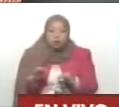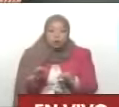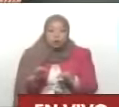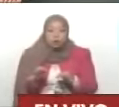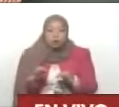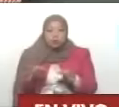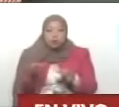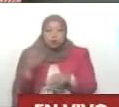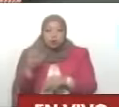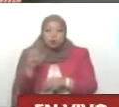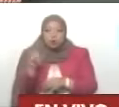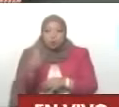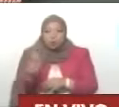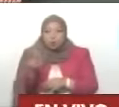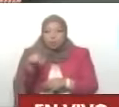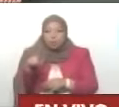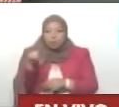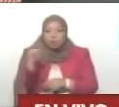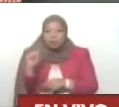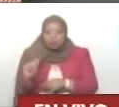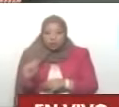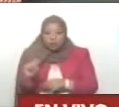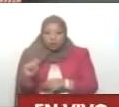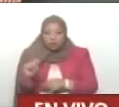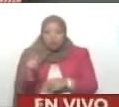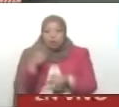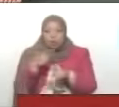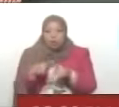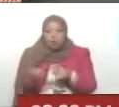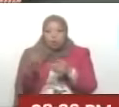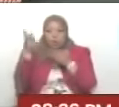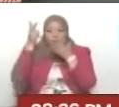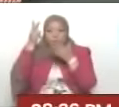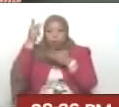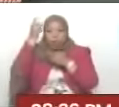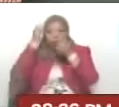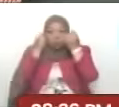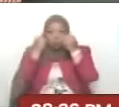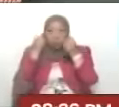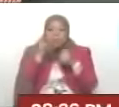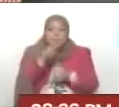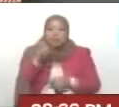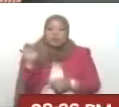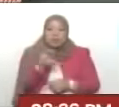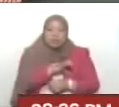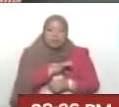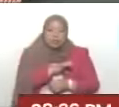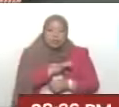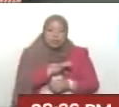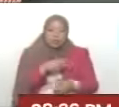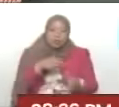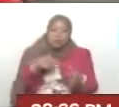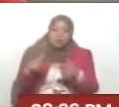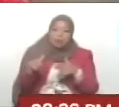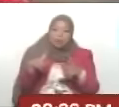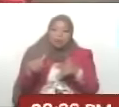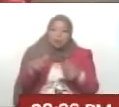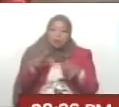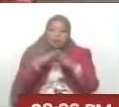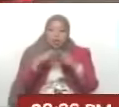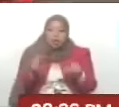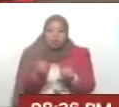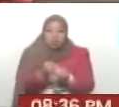La UPB, los Tupamaros, atención, gran pueblo patriótico, a coordinarse y activarse en todas estas